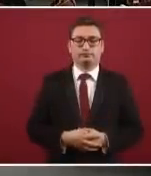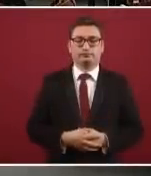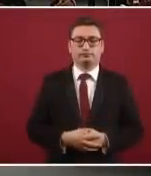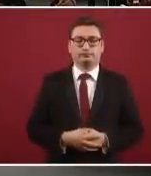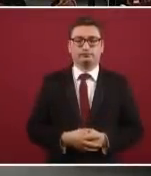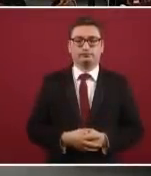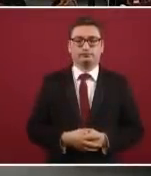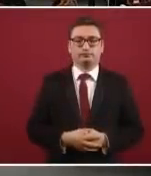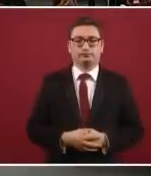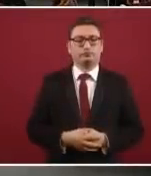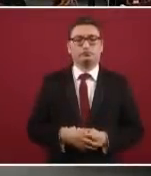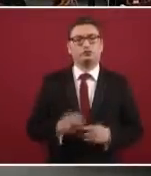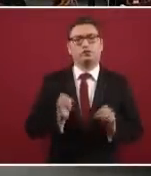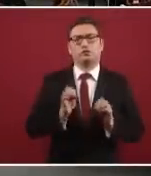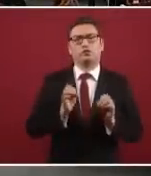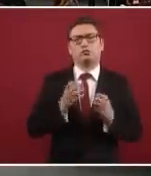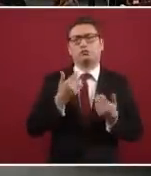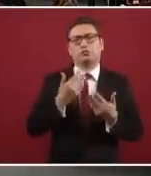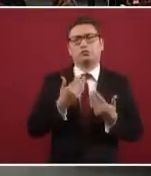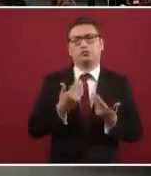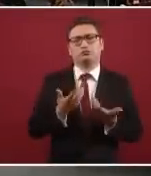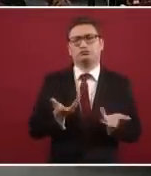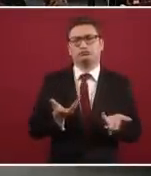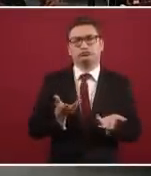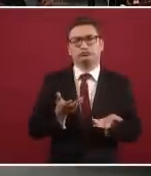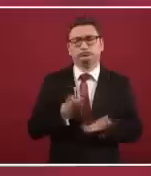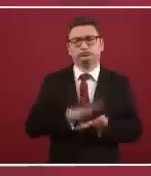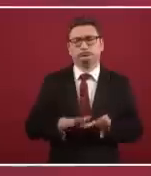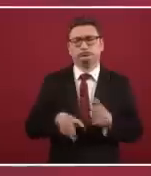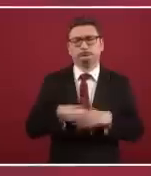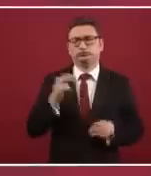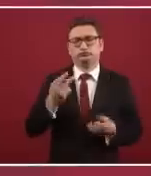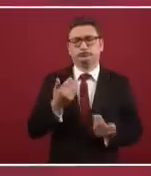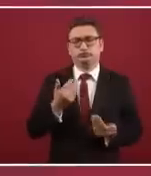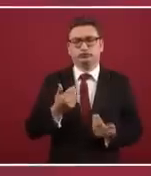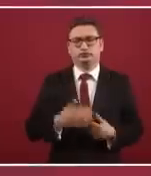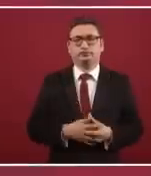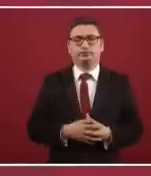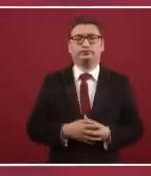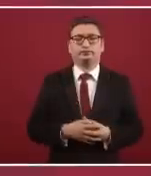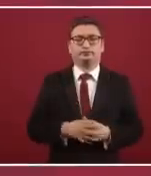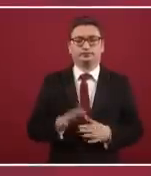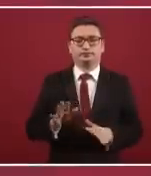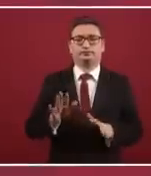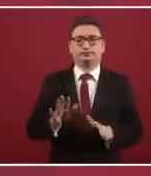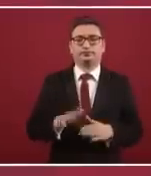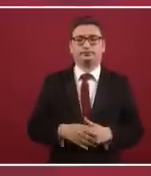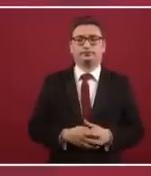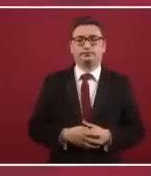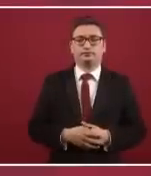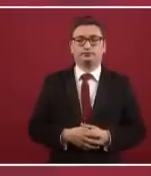No, sencillamente no había, no estaba haciendo. Es que